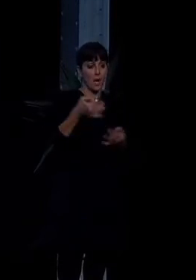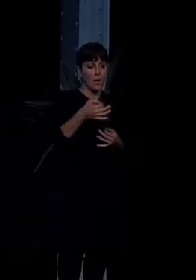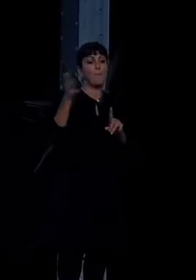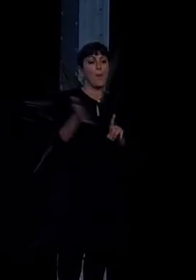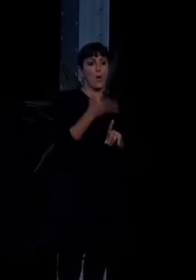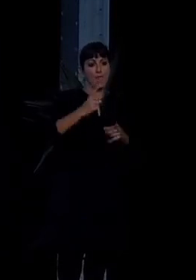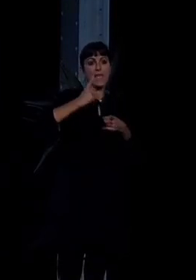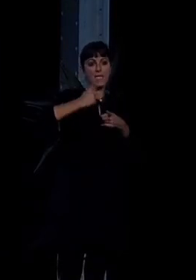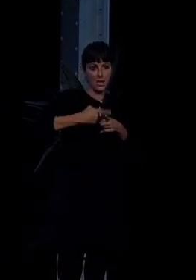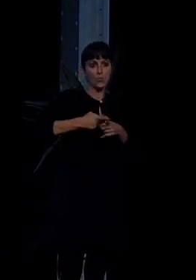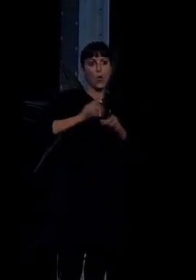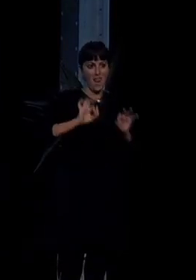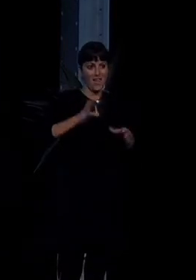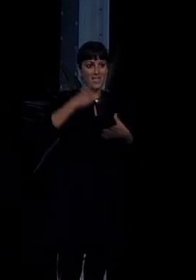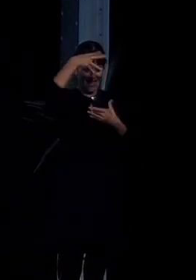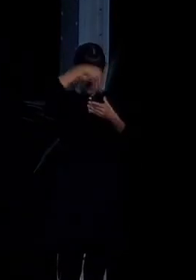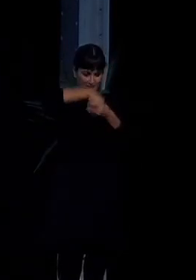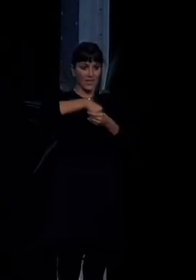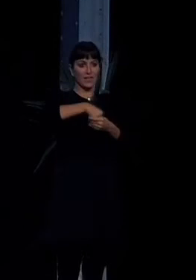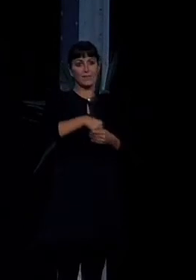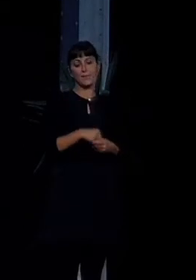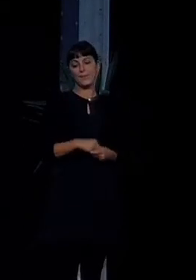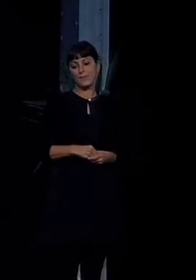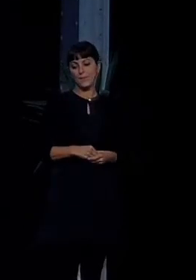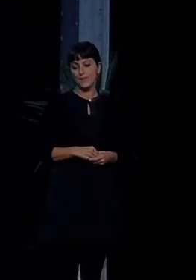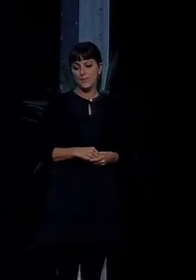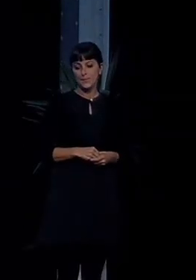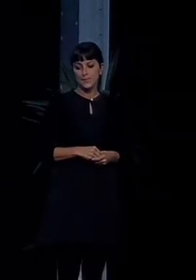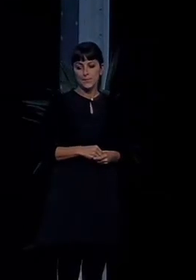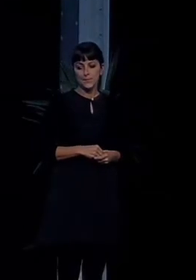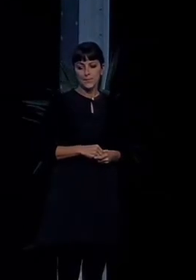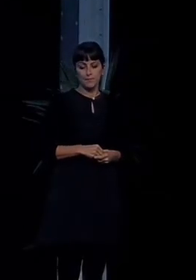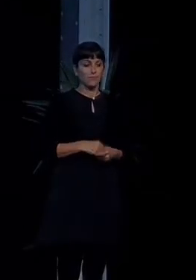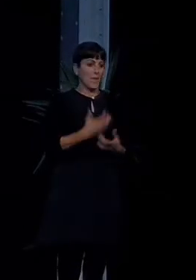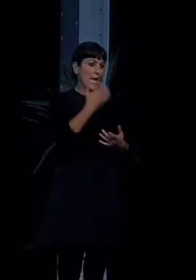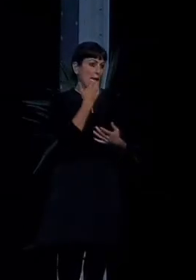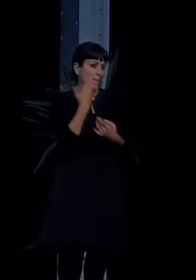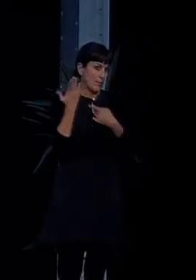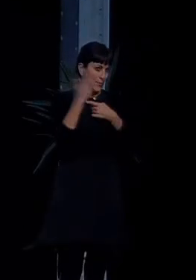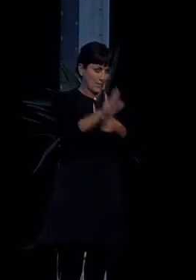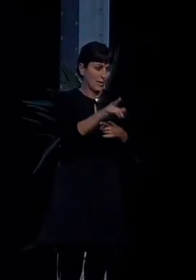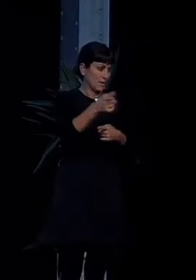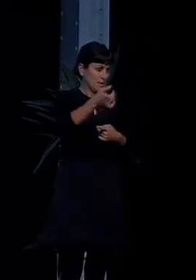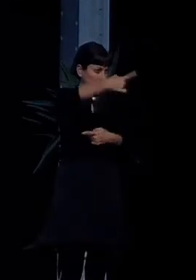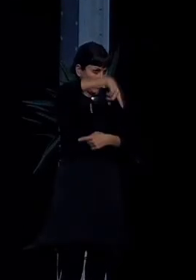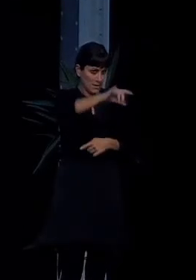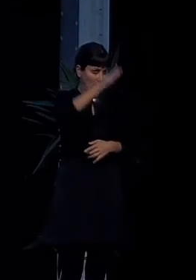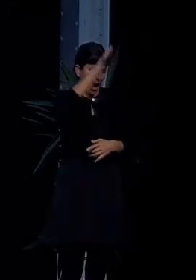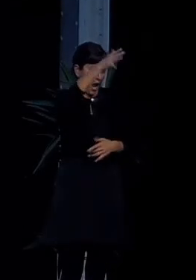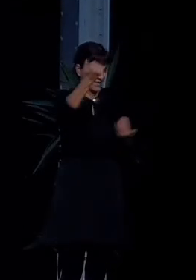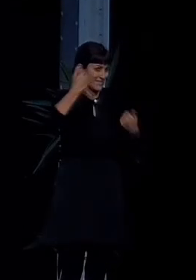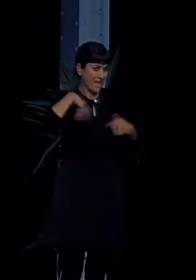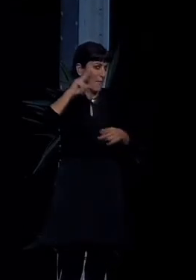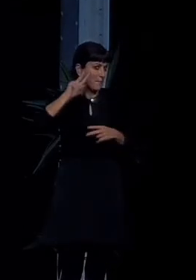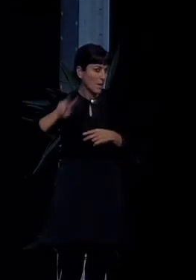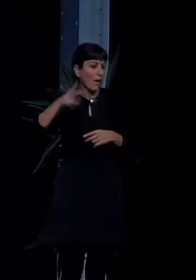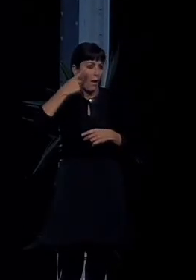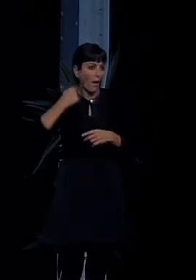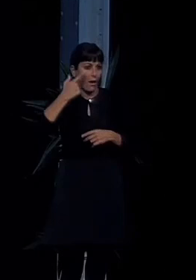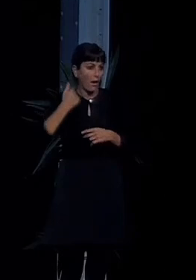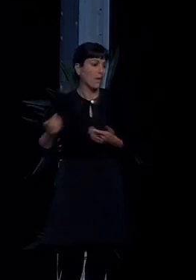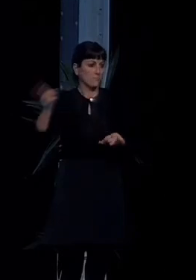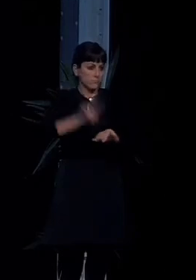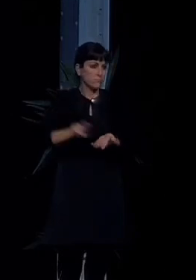¿no? Bueno, os voy a poner unos ejemplos que creo que estaréis hartas de verlos, ¿no? Porque son bastante conocidos, pero que vienen un poco a